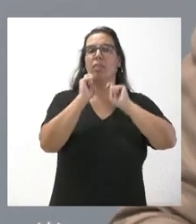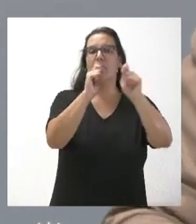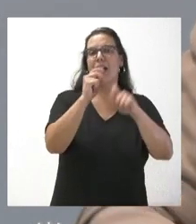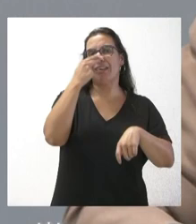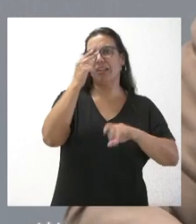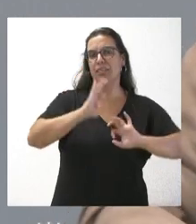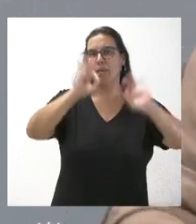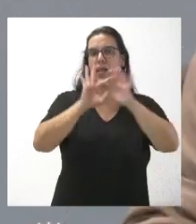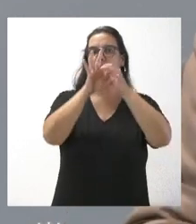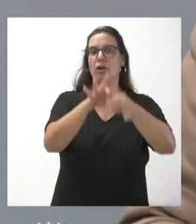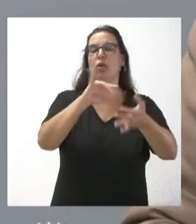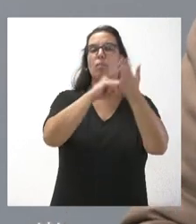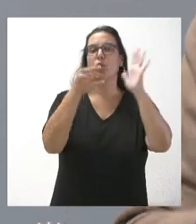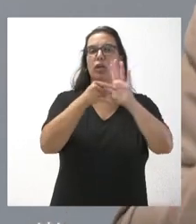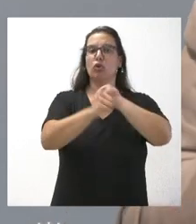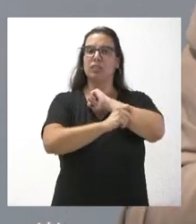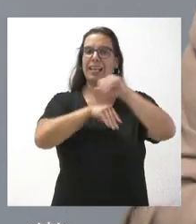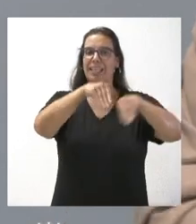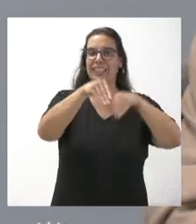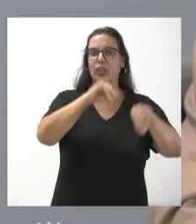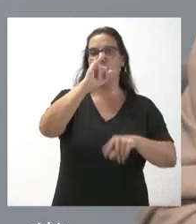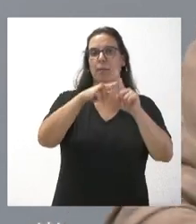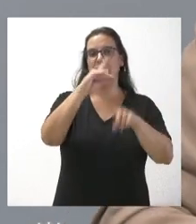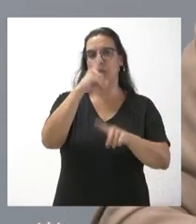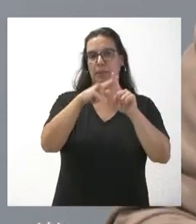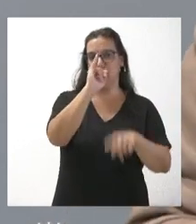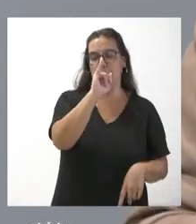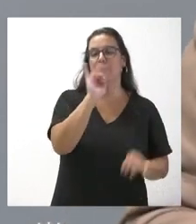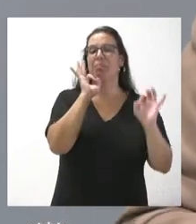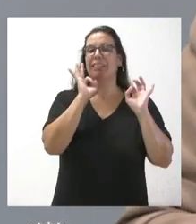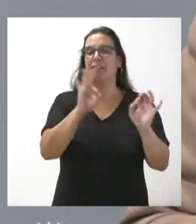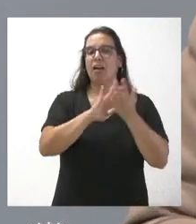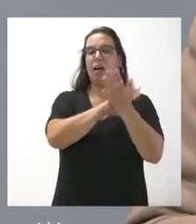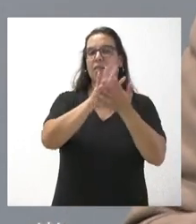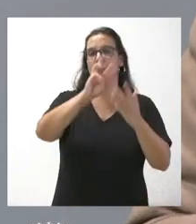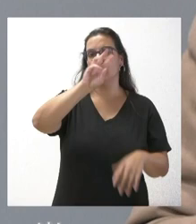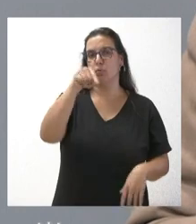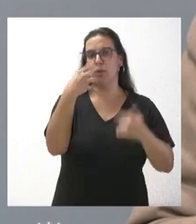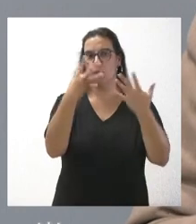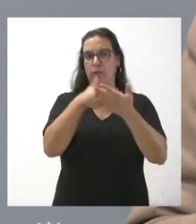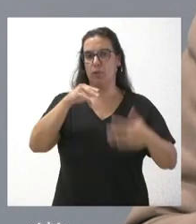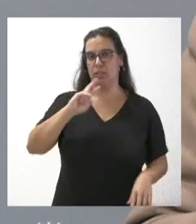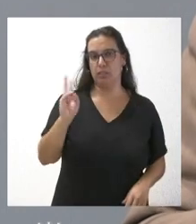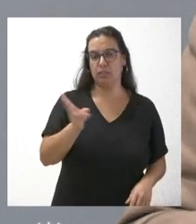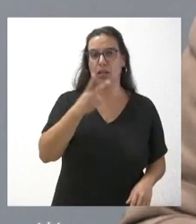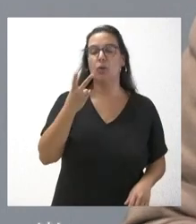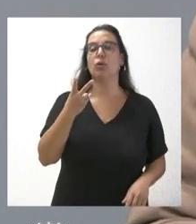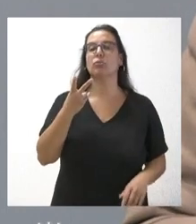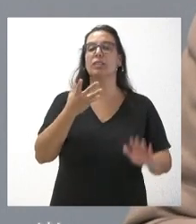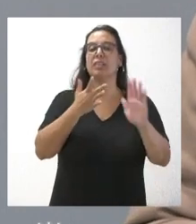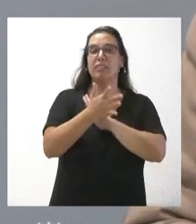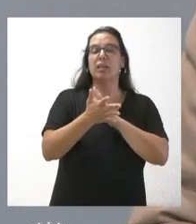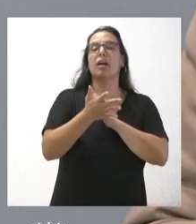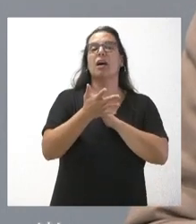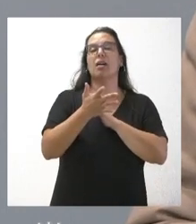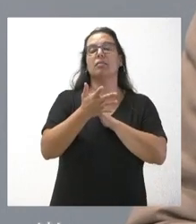especial vinculados a proyectos estratégicos de I+D+I. En concreto, estamos hablando de 3,9 millones de euros que van a promover una inversión